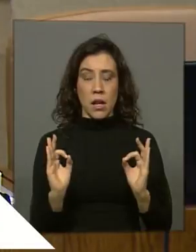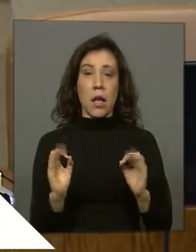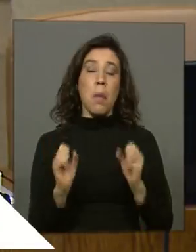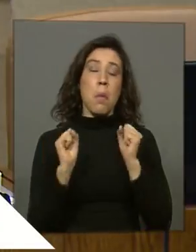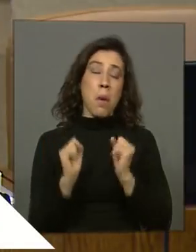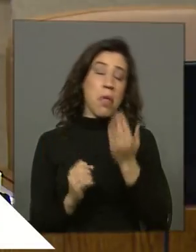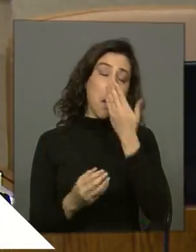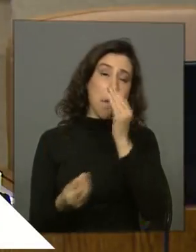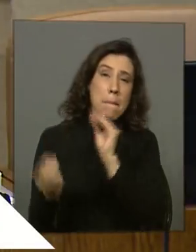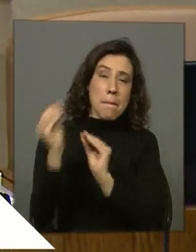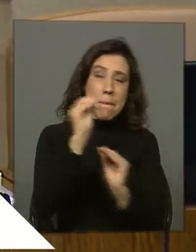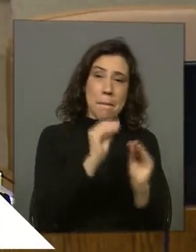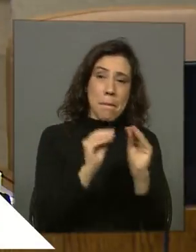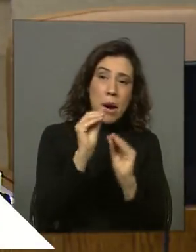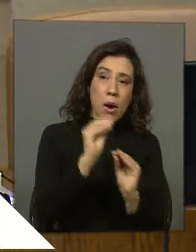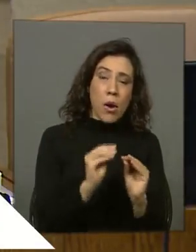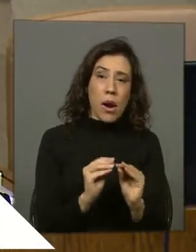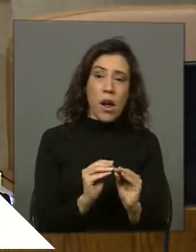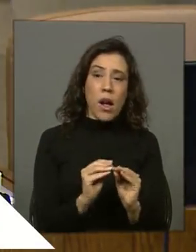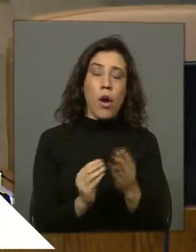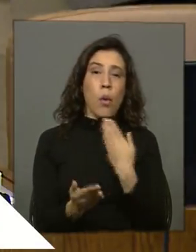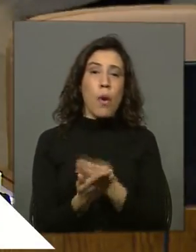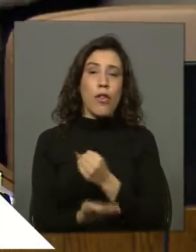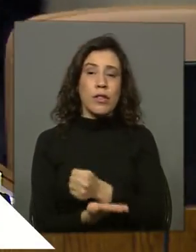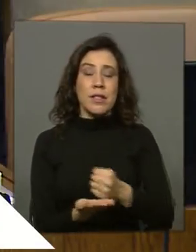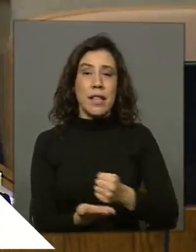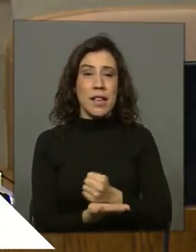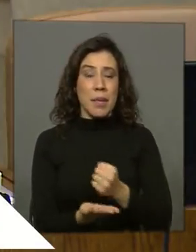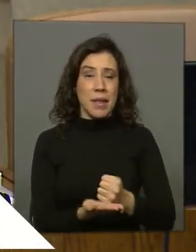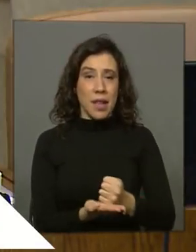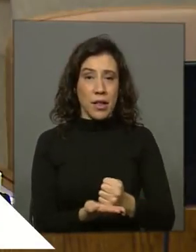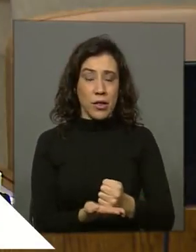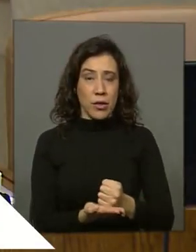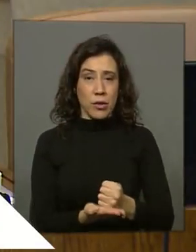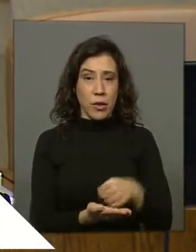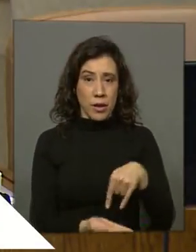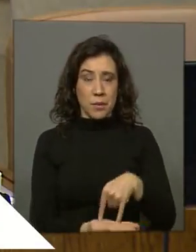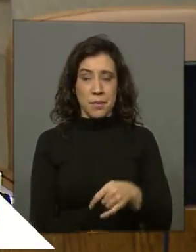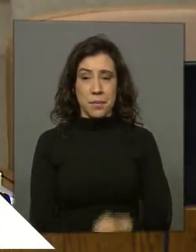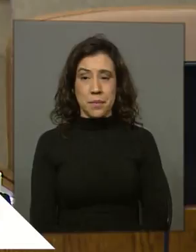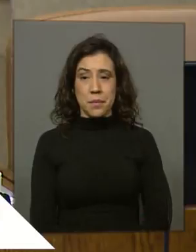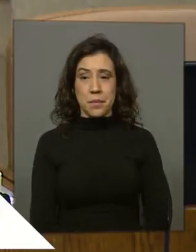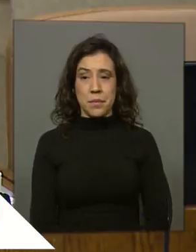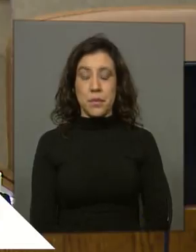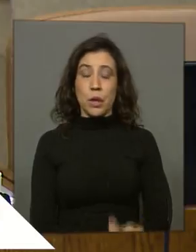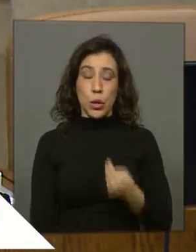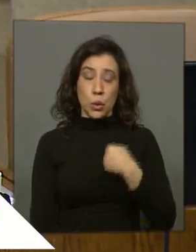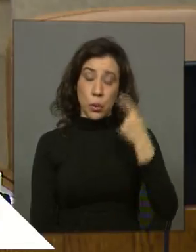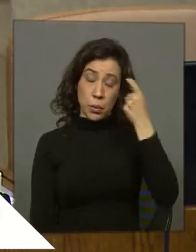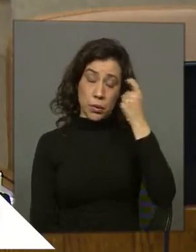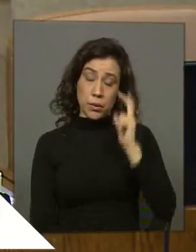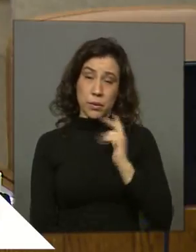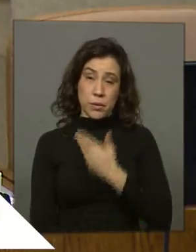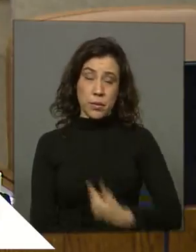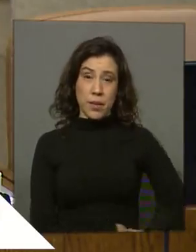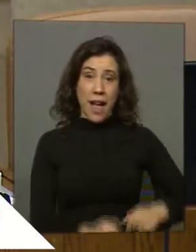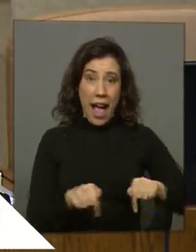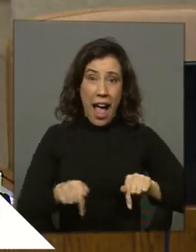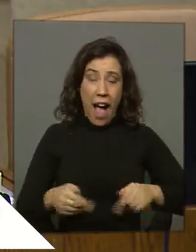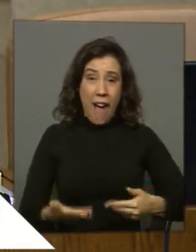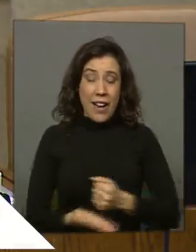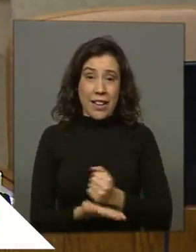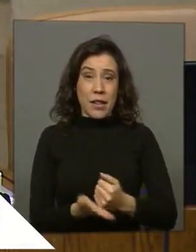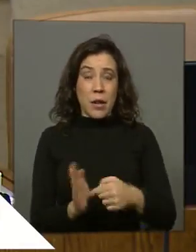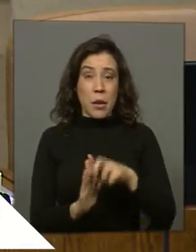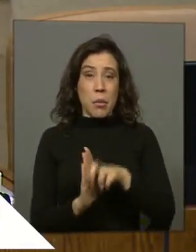perfeccionamiento en el curso del trámite parlamentario y creo señor presidente que en este trámite el